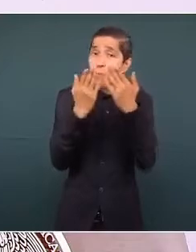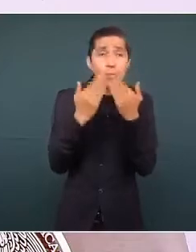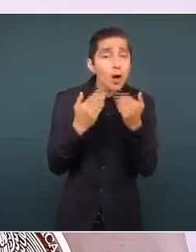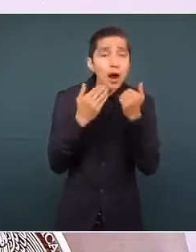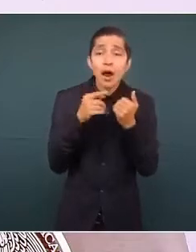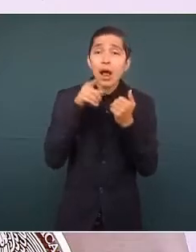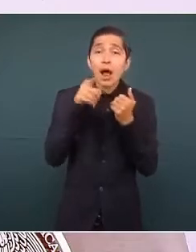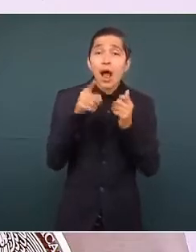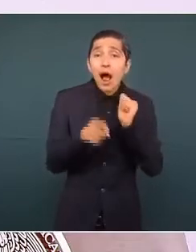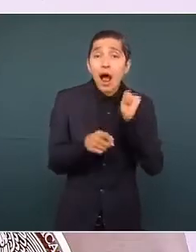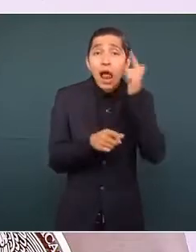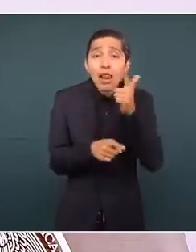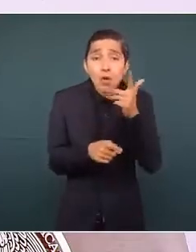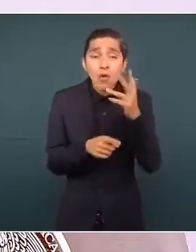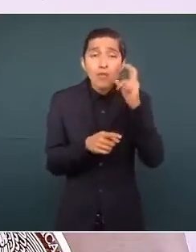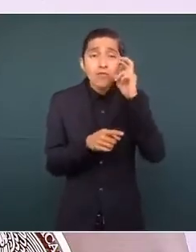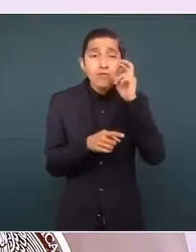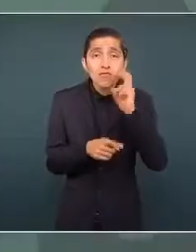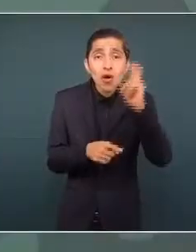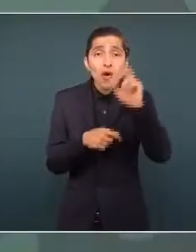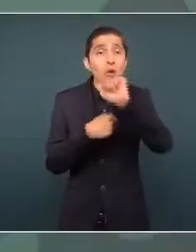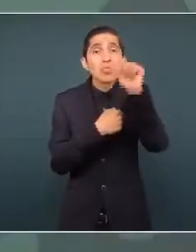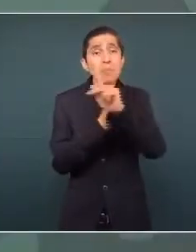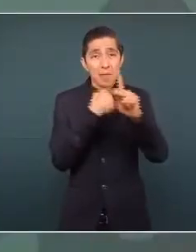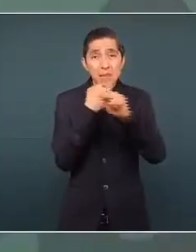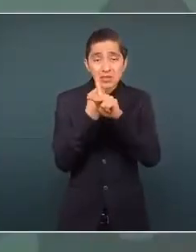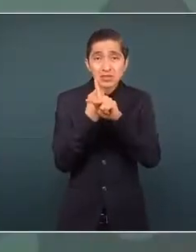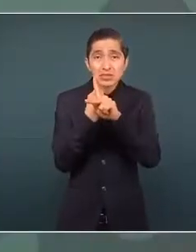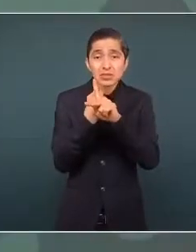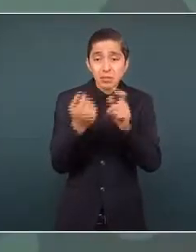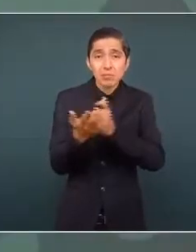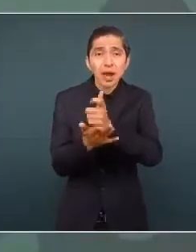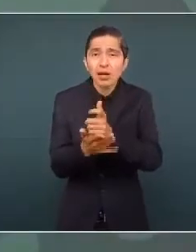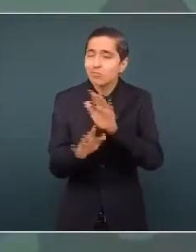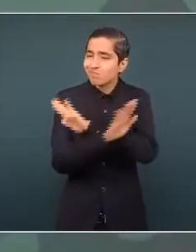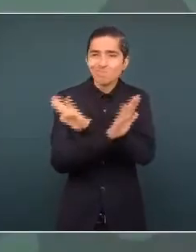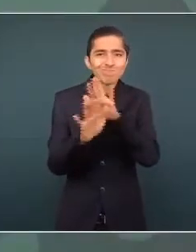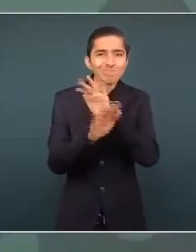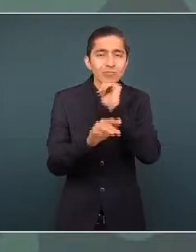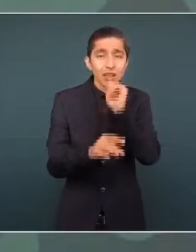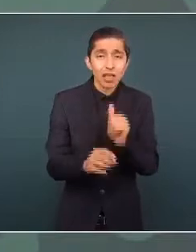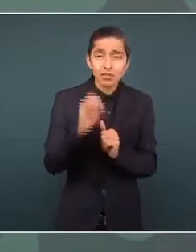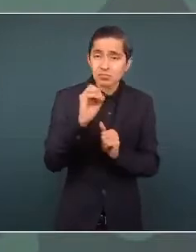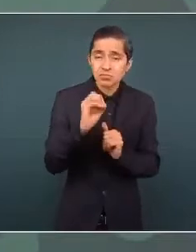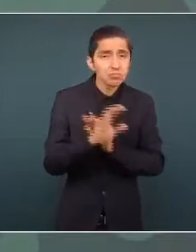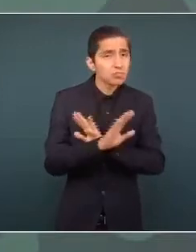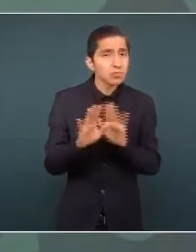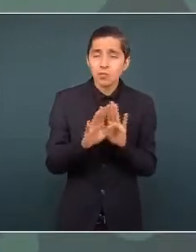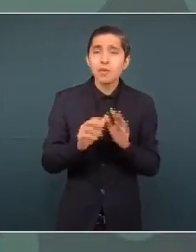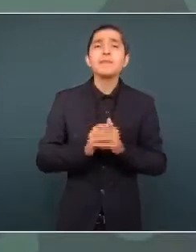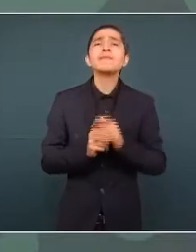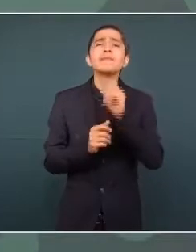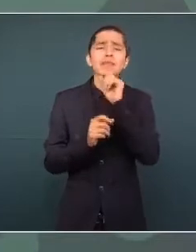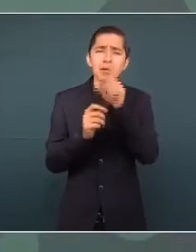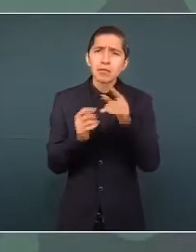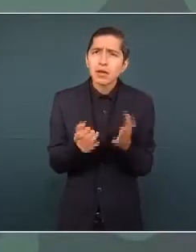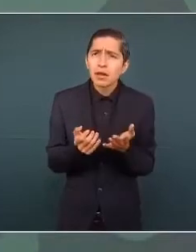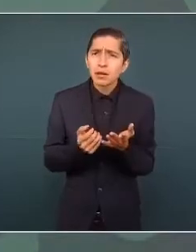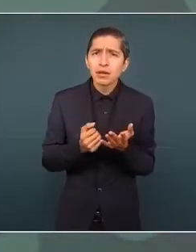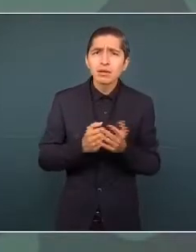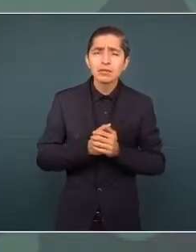para salidas fuera del país, y para el caso de